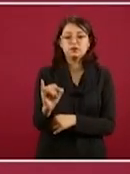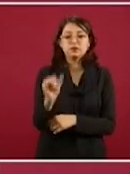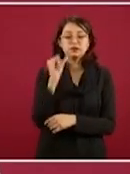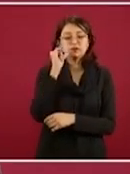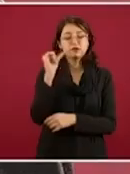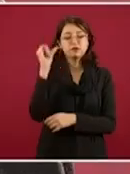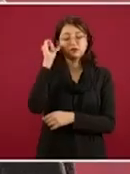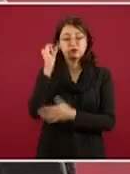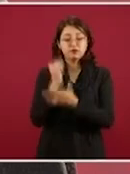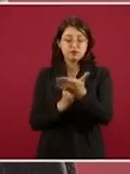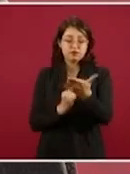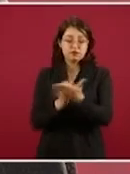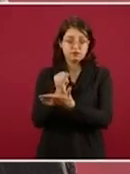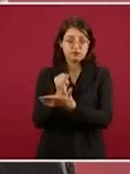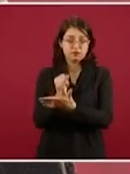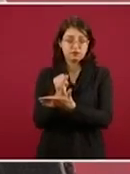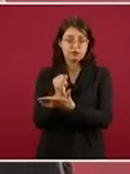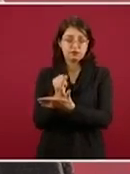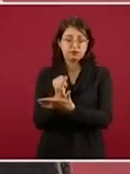día de ayer,